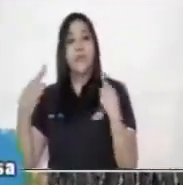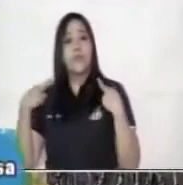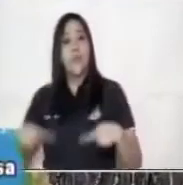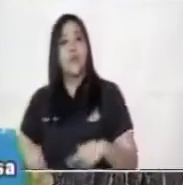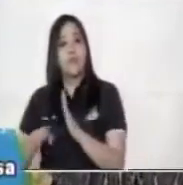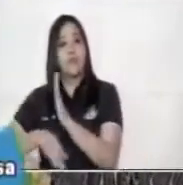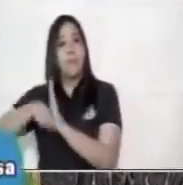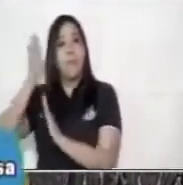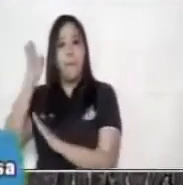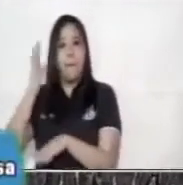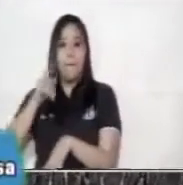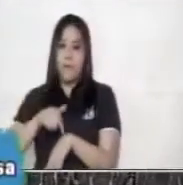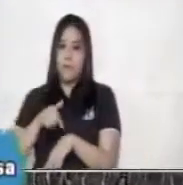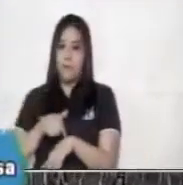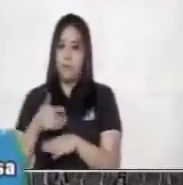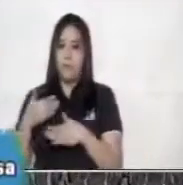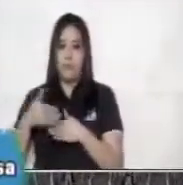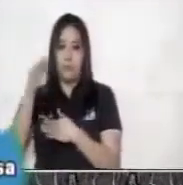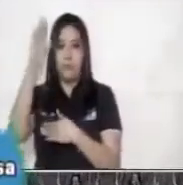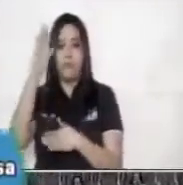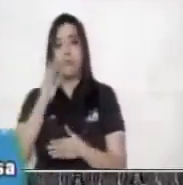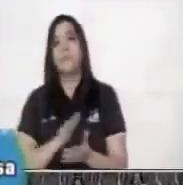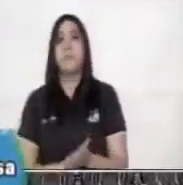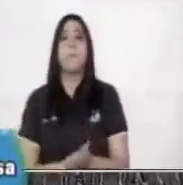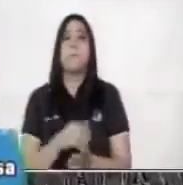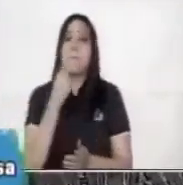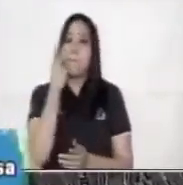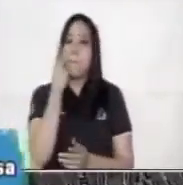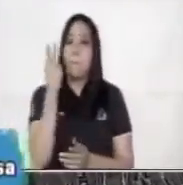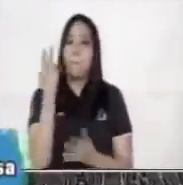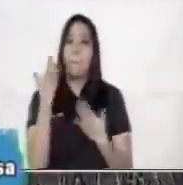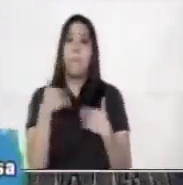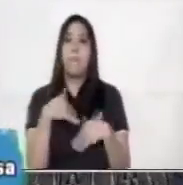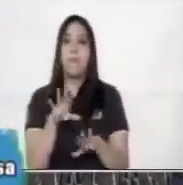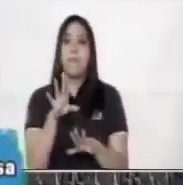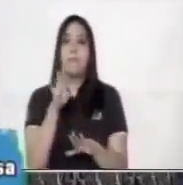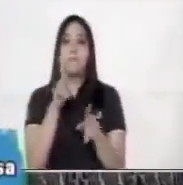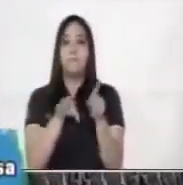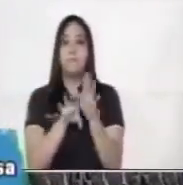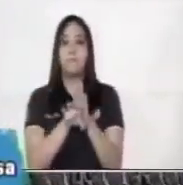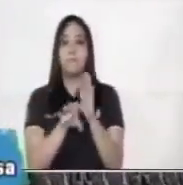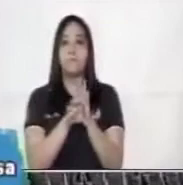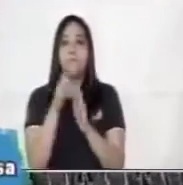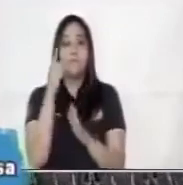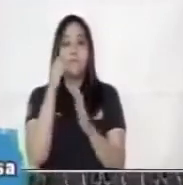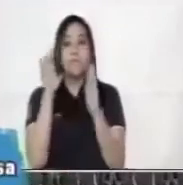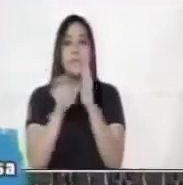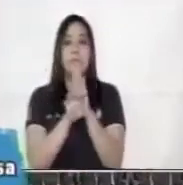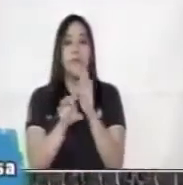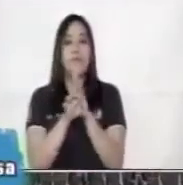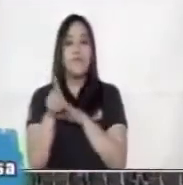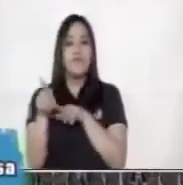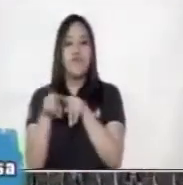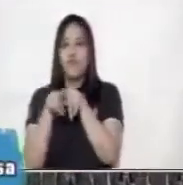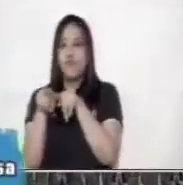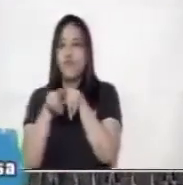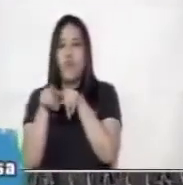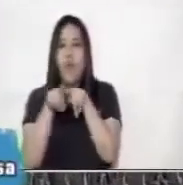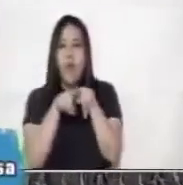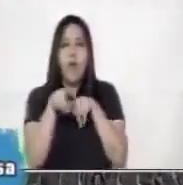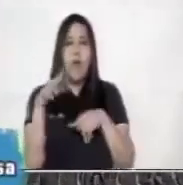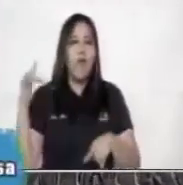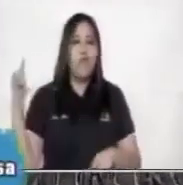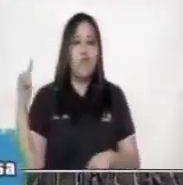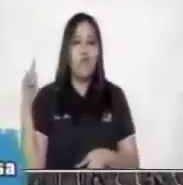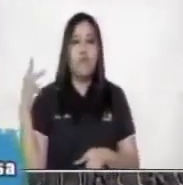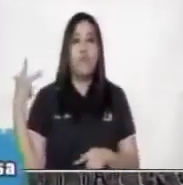más tiempo. Entonces, vemos también que hay otro ejemplo de velocidad de un automóvil y el